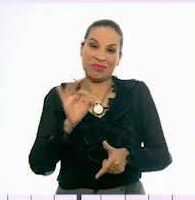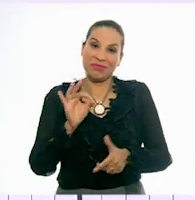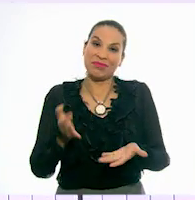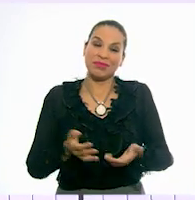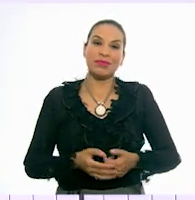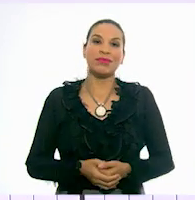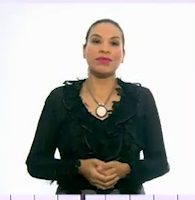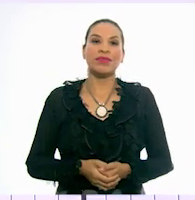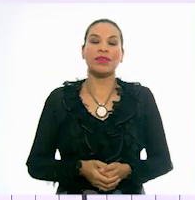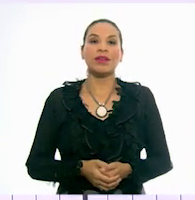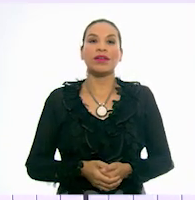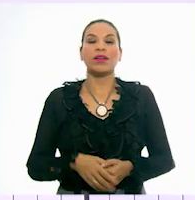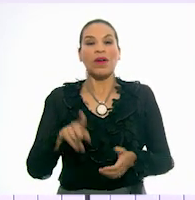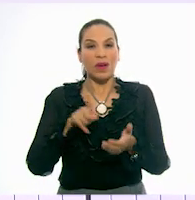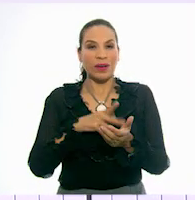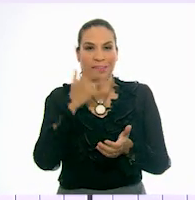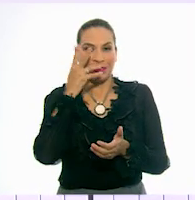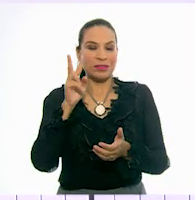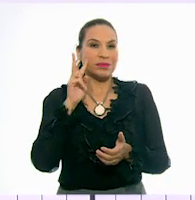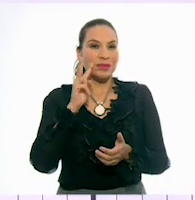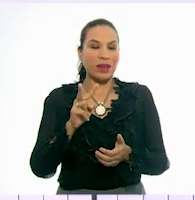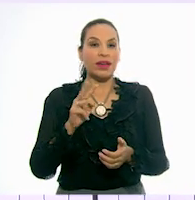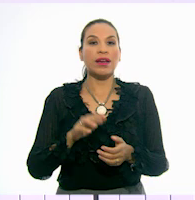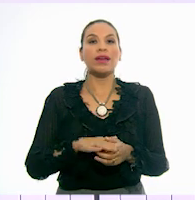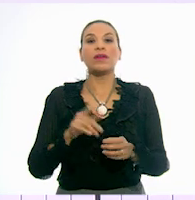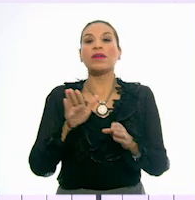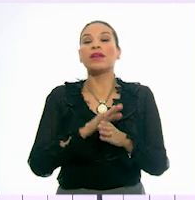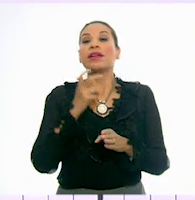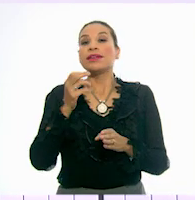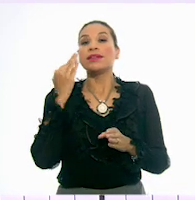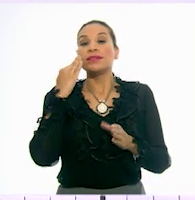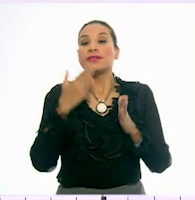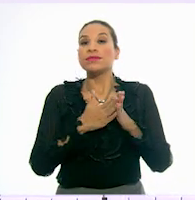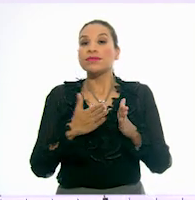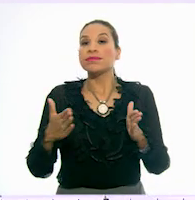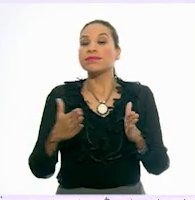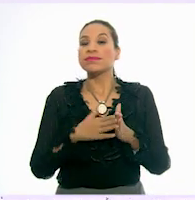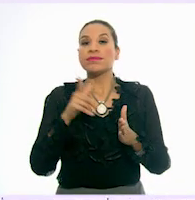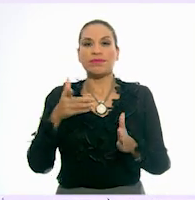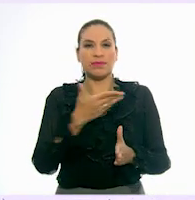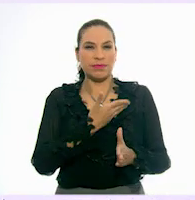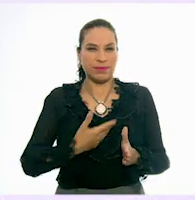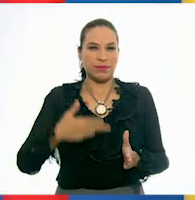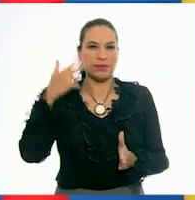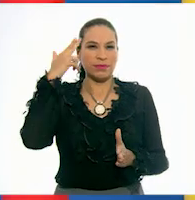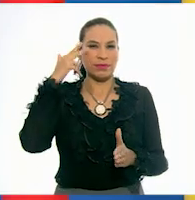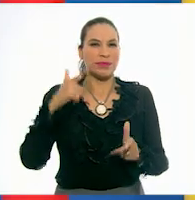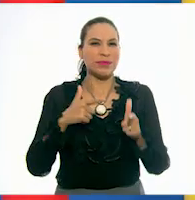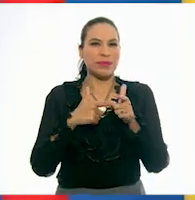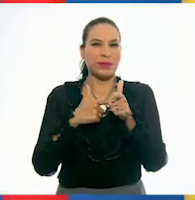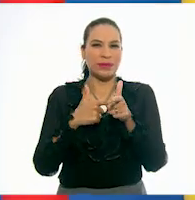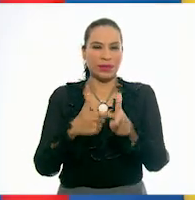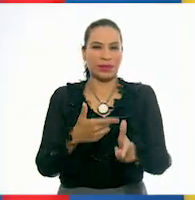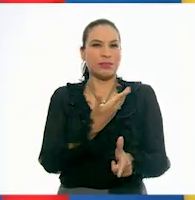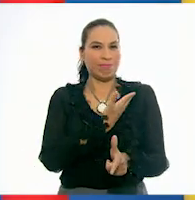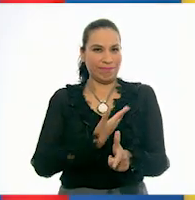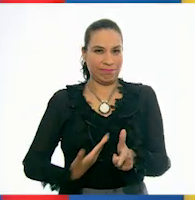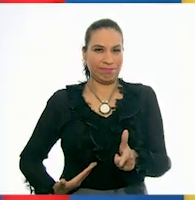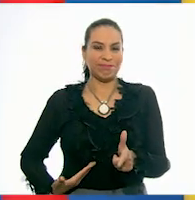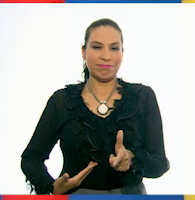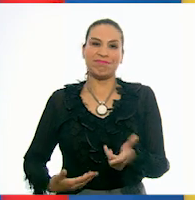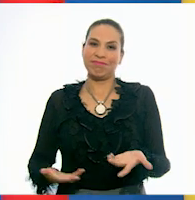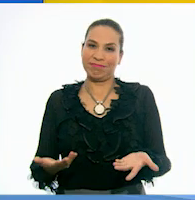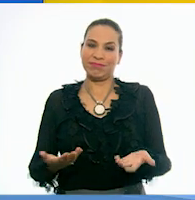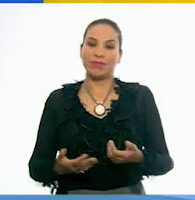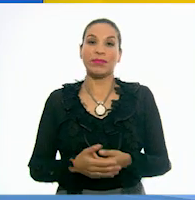A ver, poniéndonos serios otra vez. Muy bien. Entonces, desde ese momento, Porfirio Díaz permanecería como presidente. Así